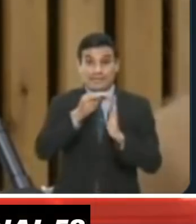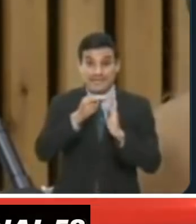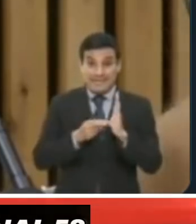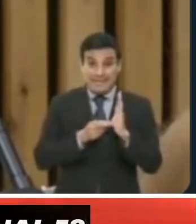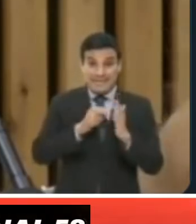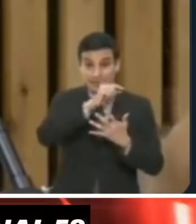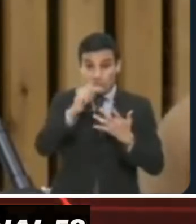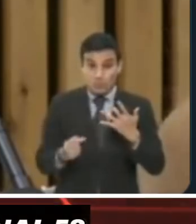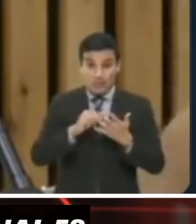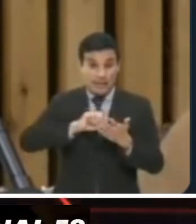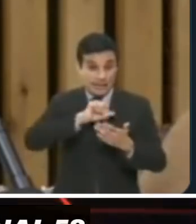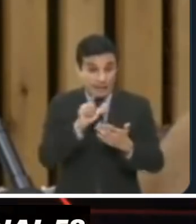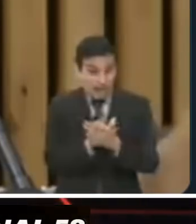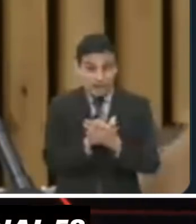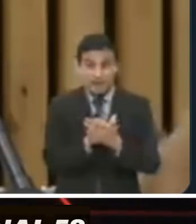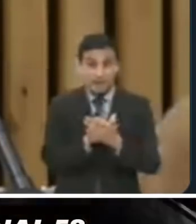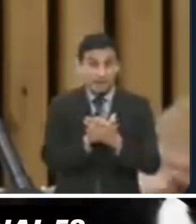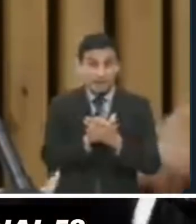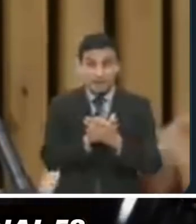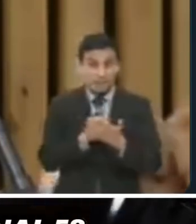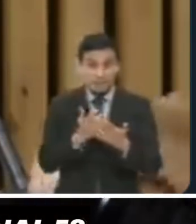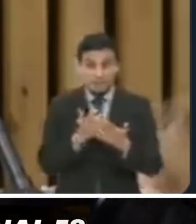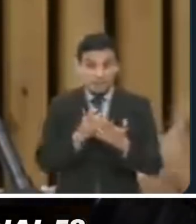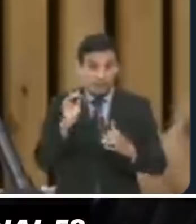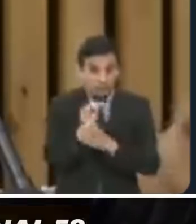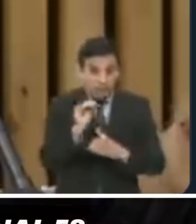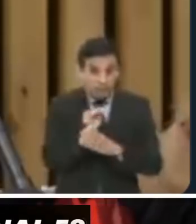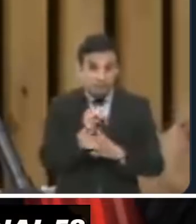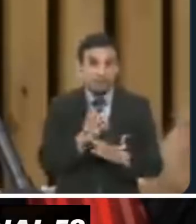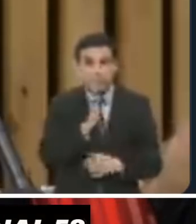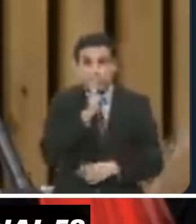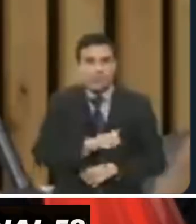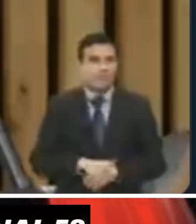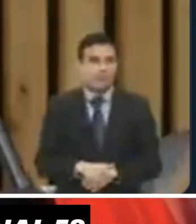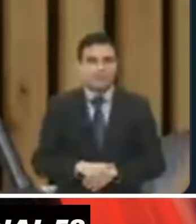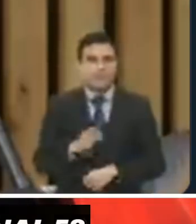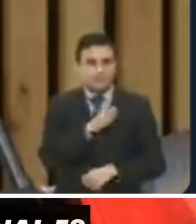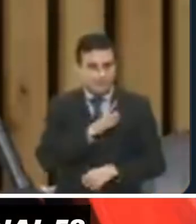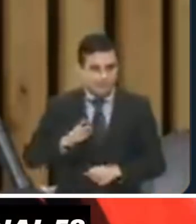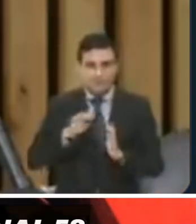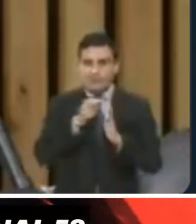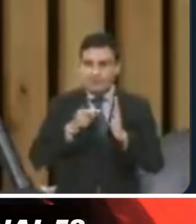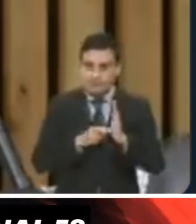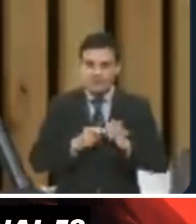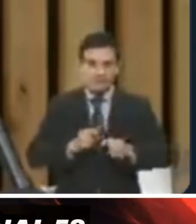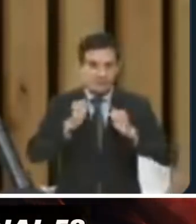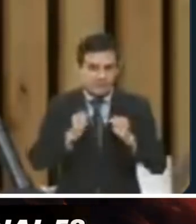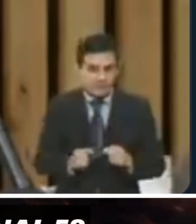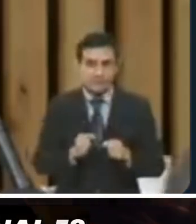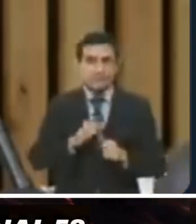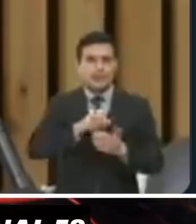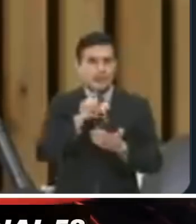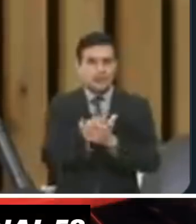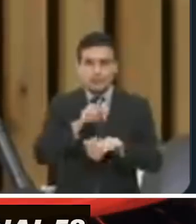un antecedente donde es una conquista del pueblo de México para que en el futuro cualquier presidente